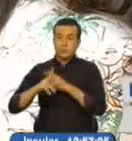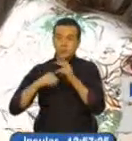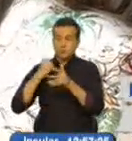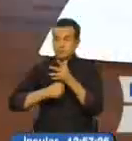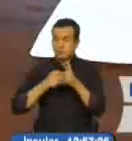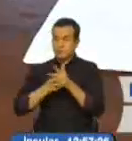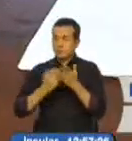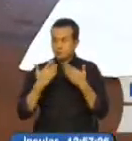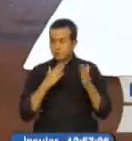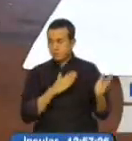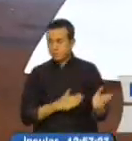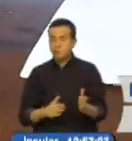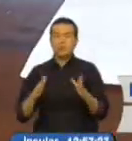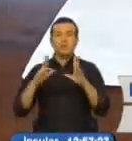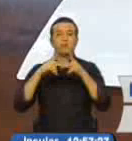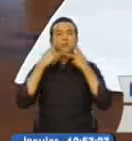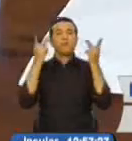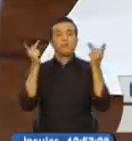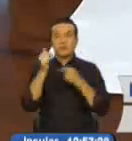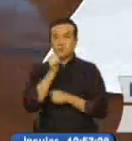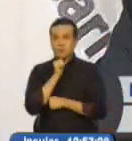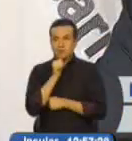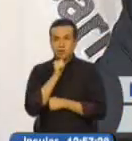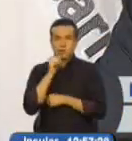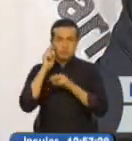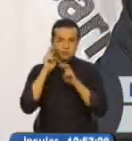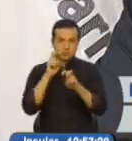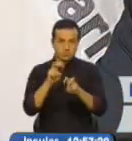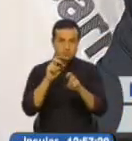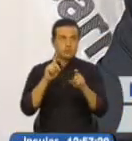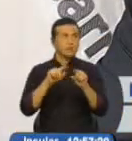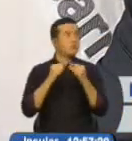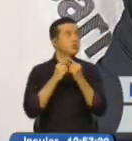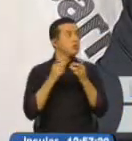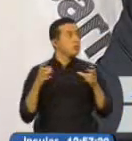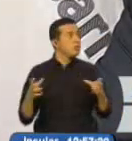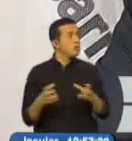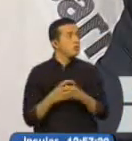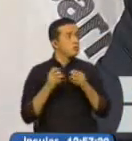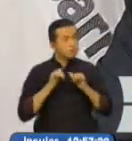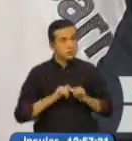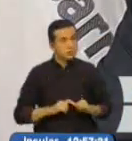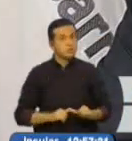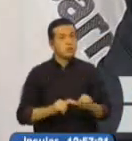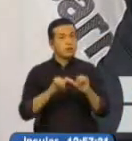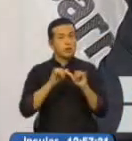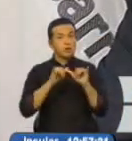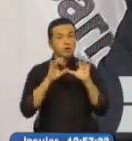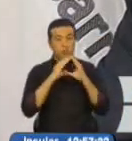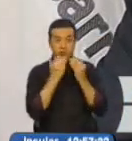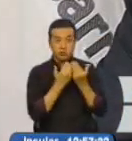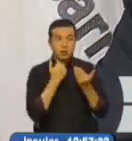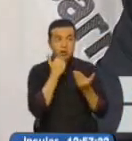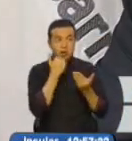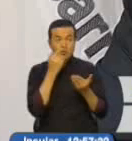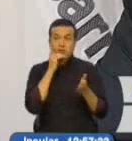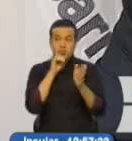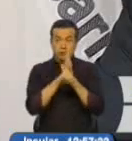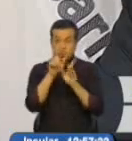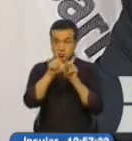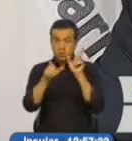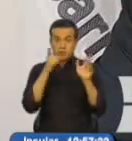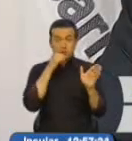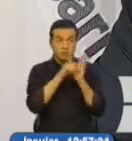estado presente tanto en el sector público como privado. El Frente también va a generar algunos mecanismos para que denuncias de